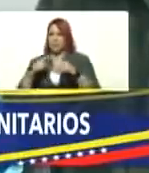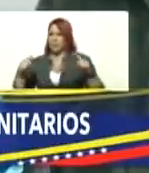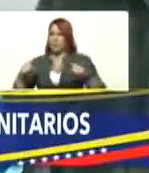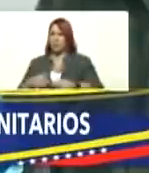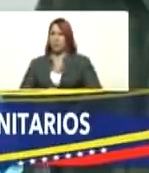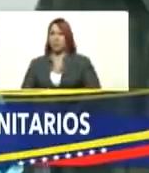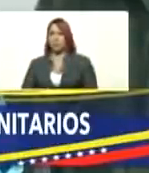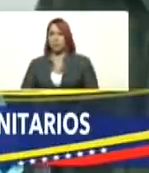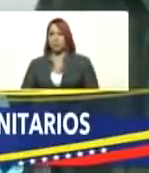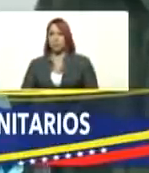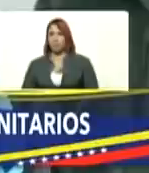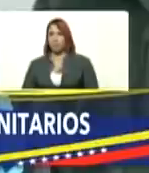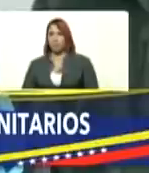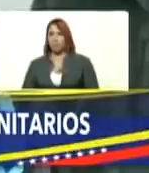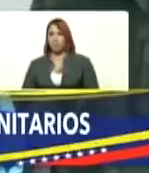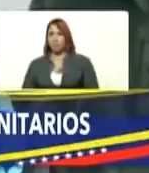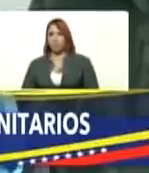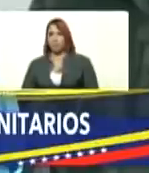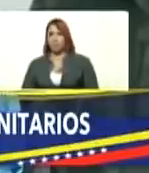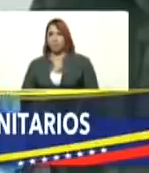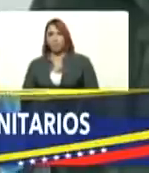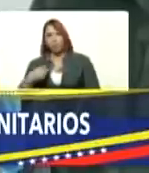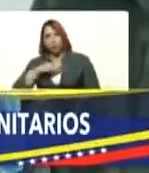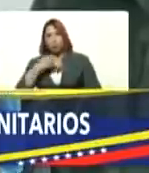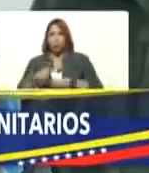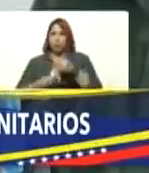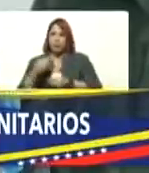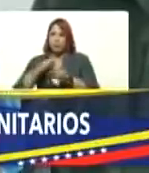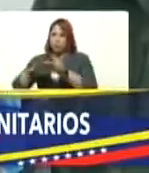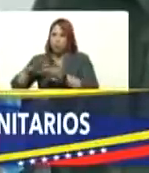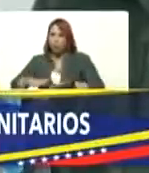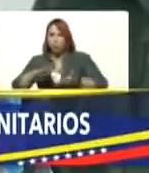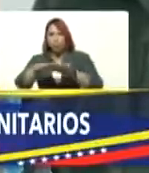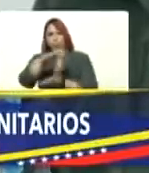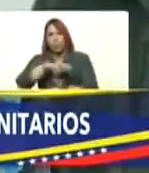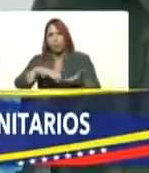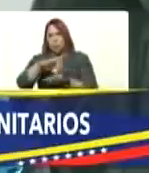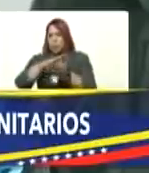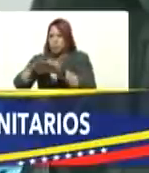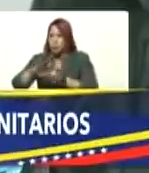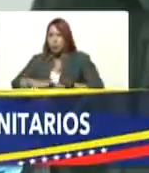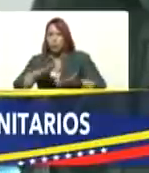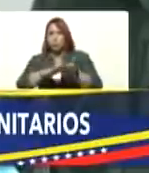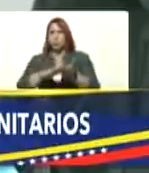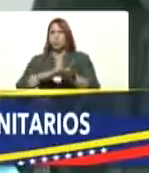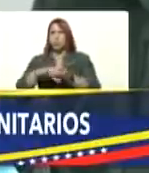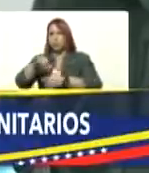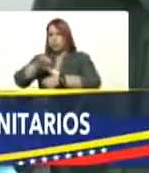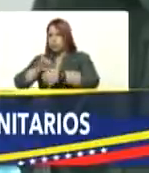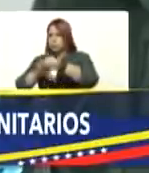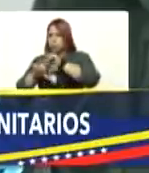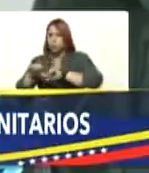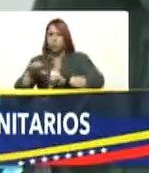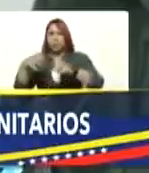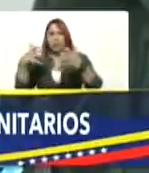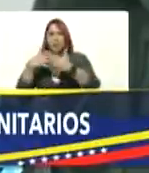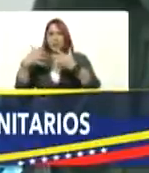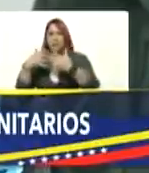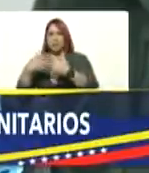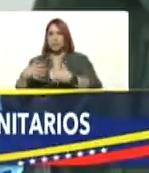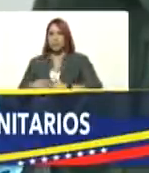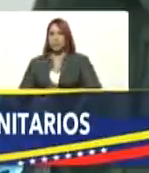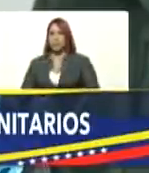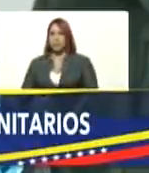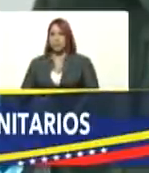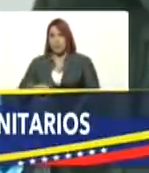campaña que la hicimos fue solucionando problemas, solucionando las heridas de la guerra.